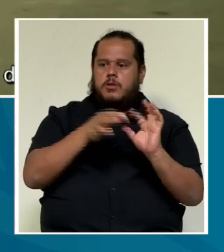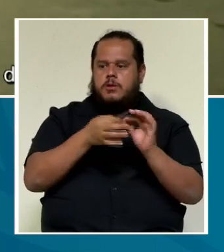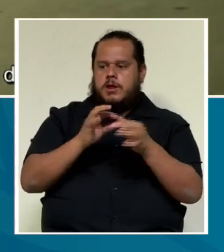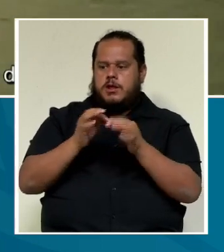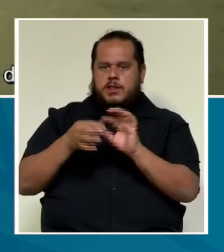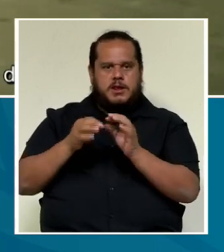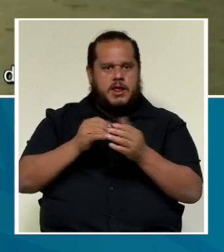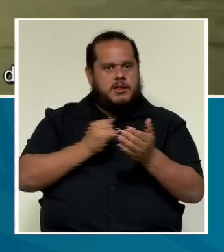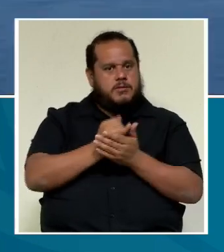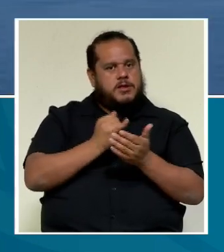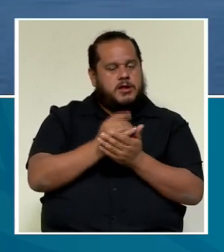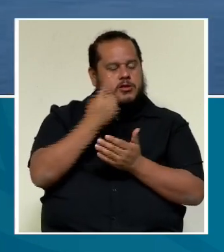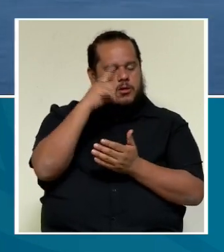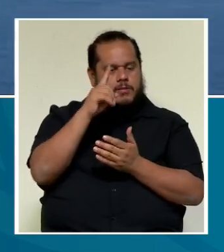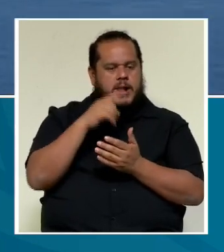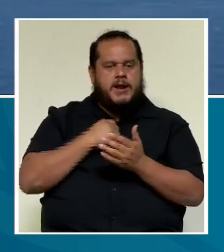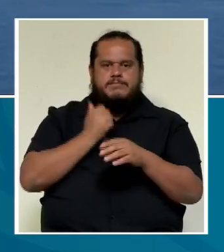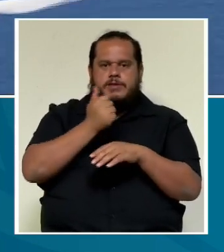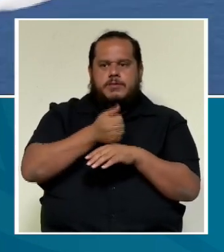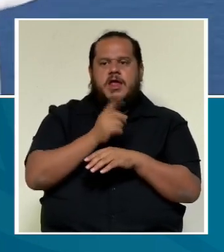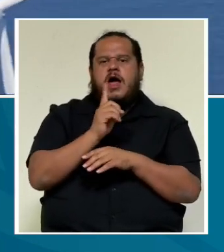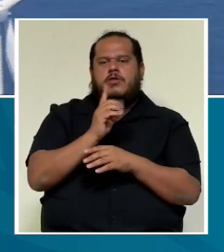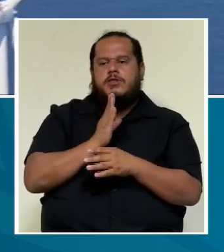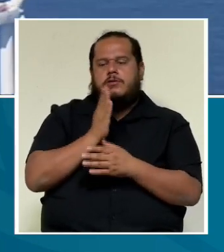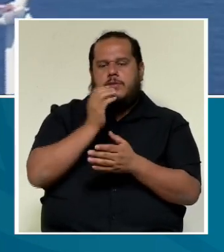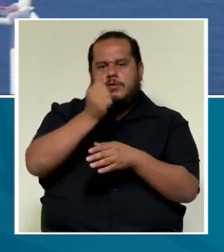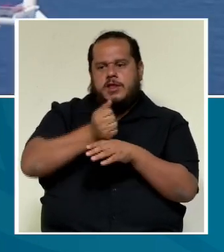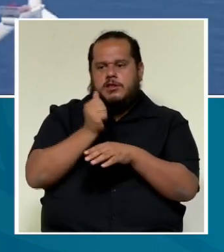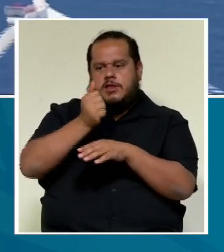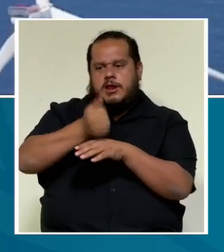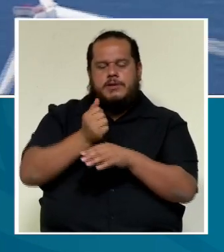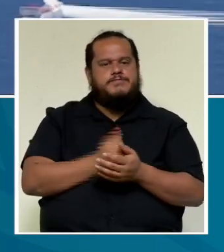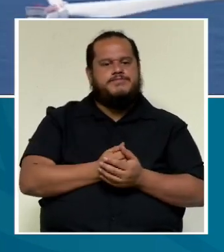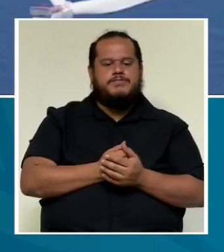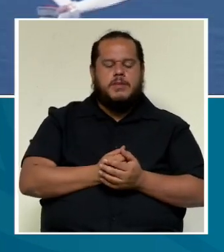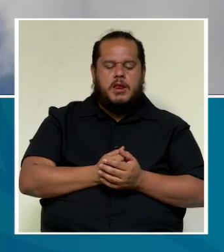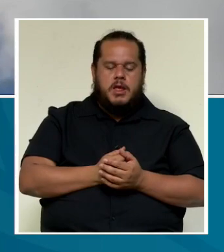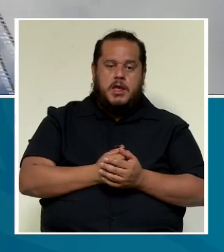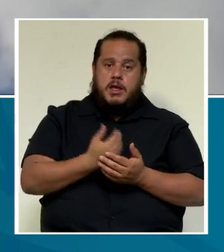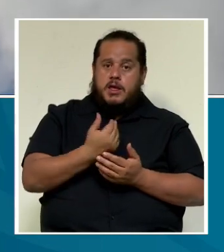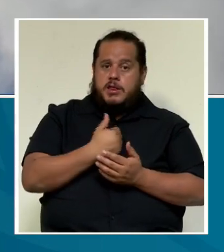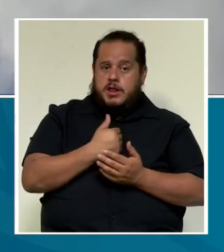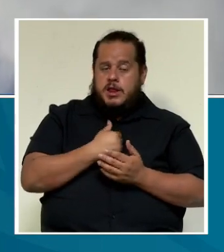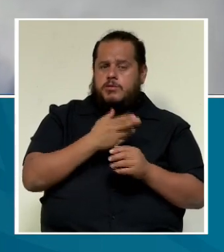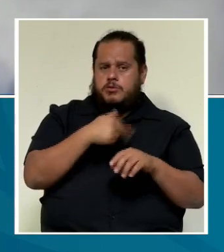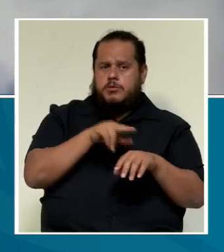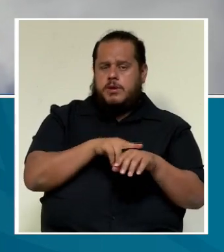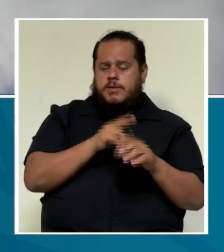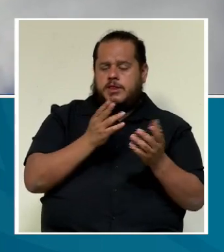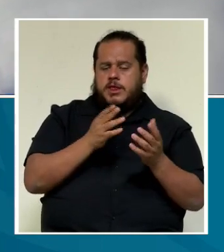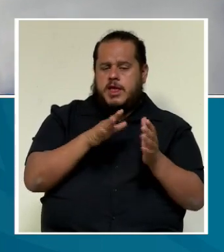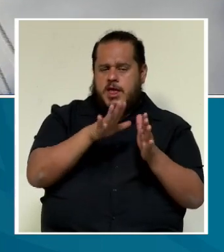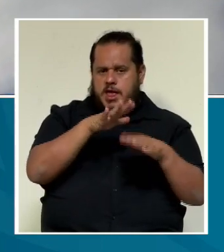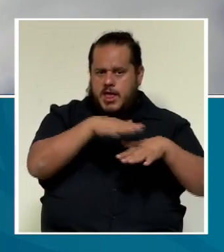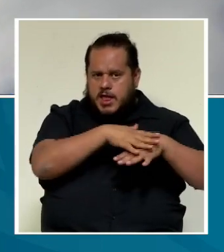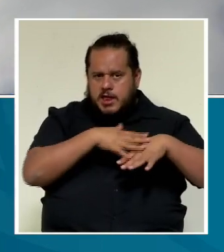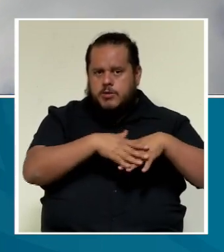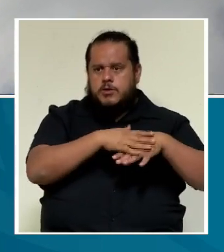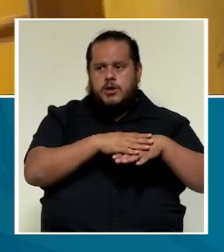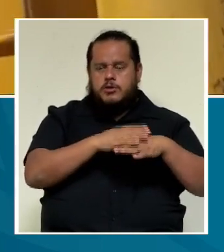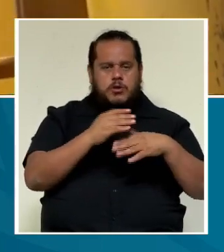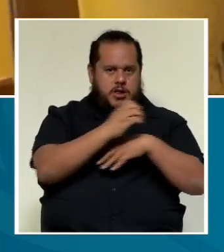formular eventualmente propuestas de proyectos más adelante. Tenemos usualmente en continente, sobre el